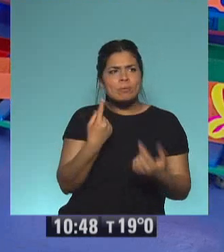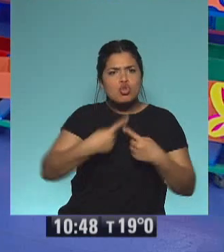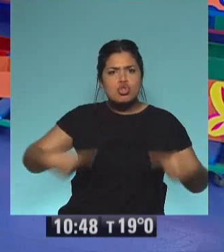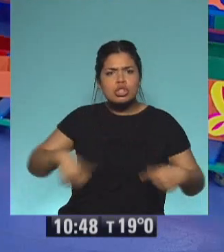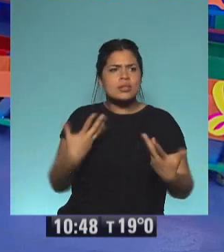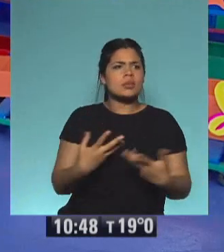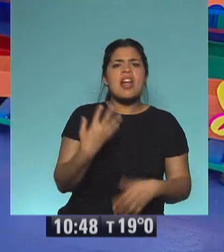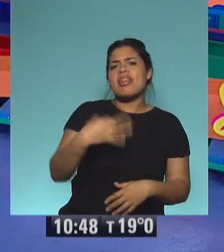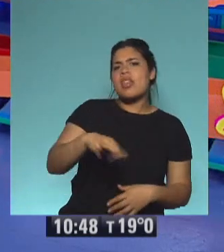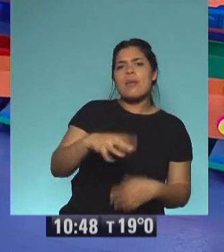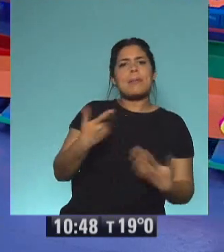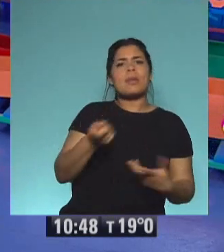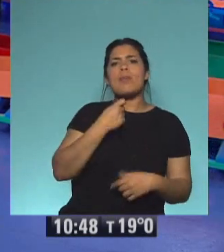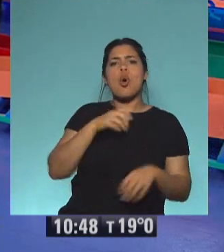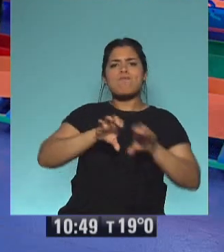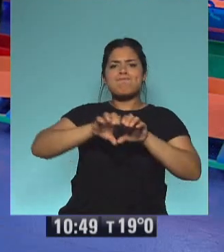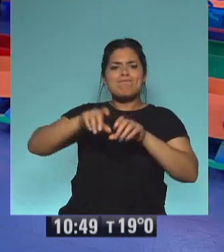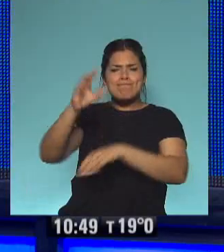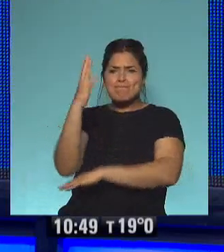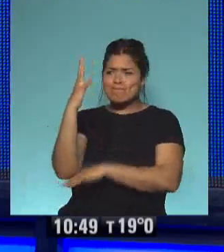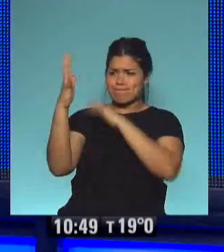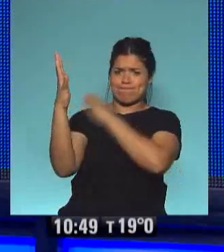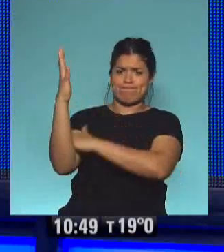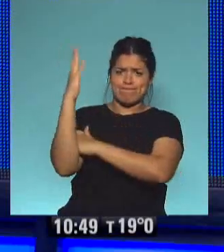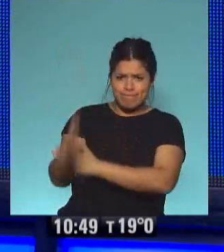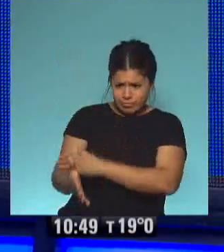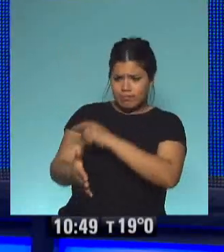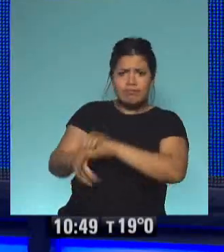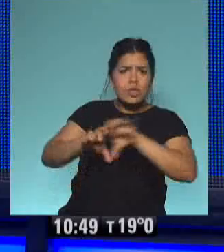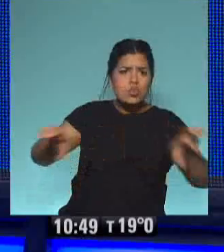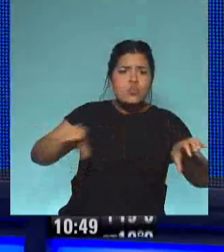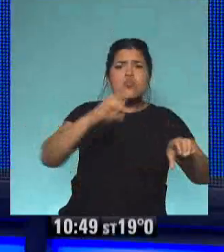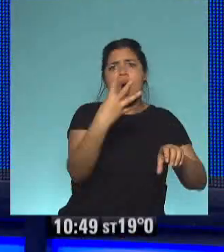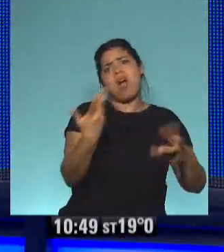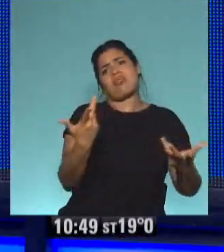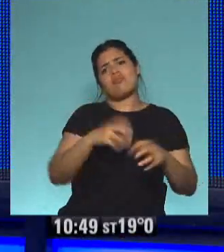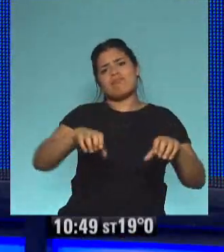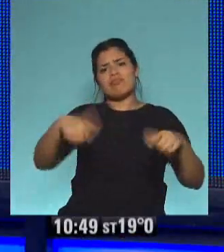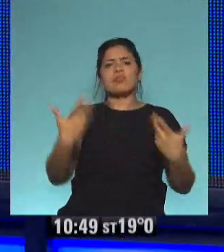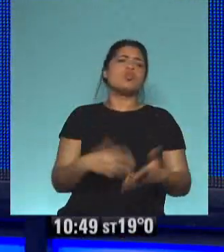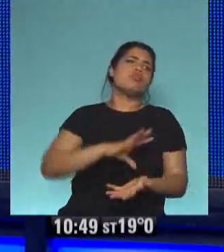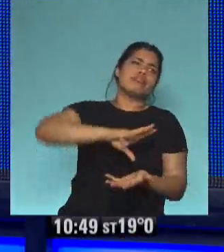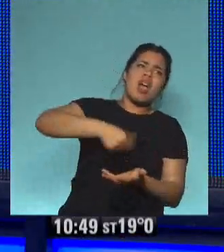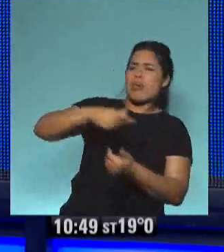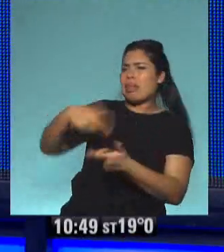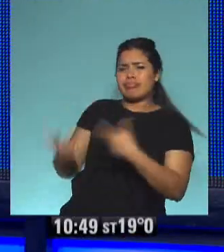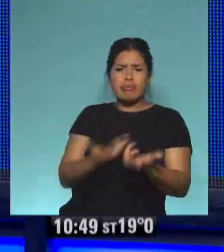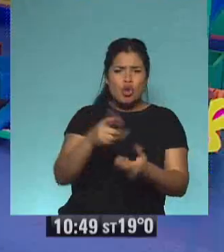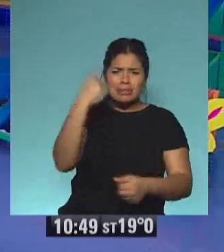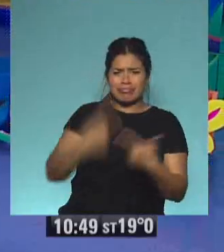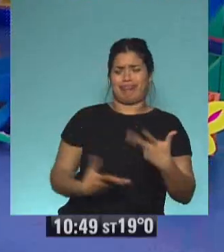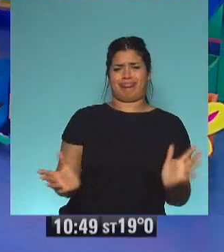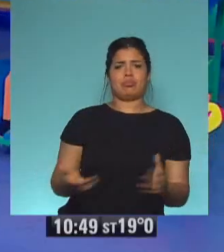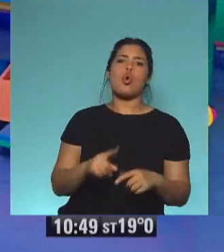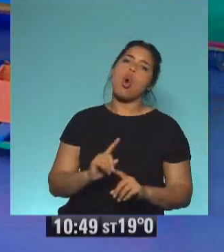4 troncos de palmera. No, nada va a volar. Todo muy pechado, todo muy pechado. Si claro. vamos a comer fideo, pesto, tuco, boloñesa, queso, muy pechado. No, eso.